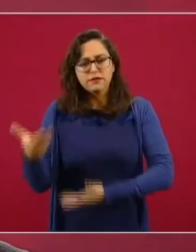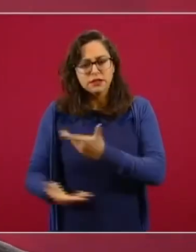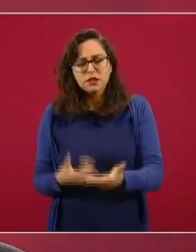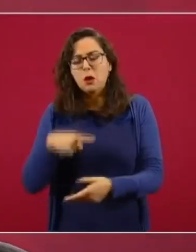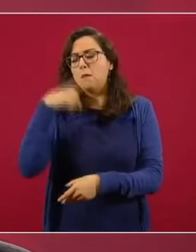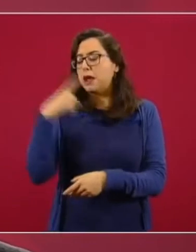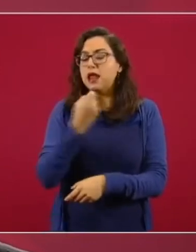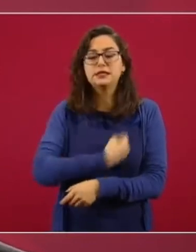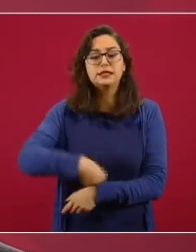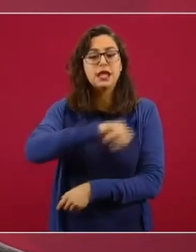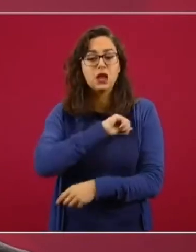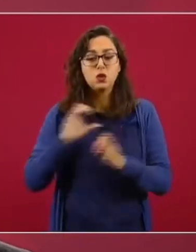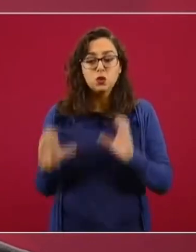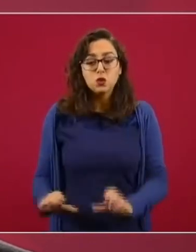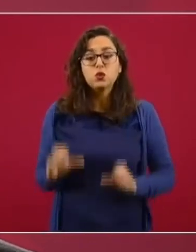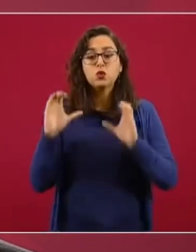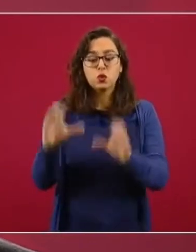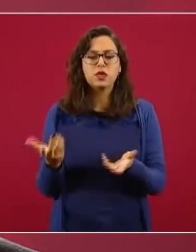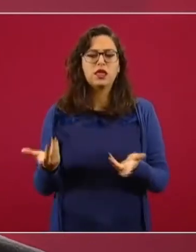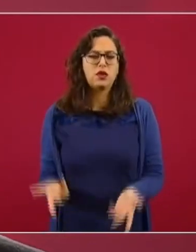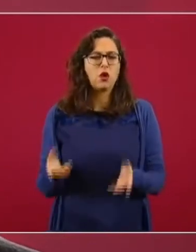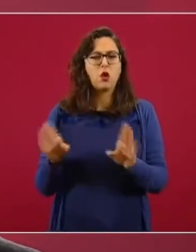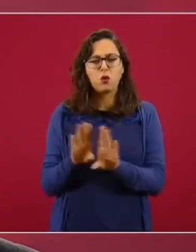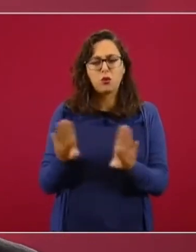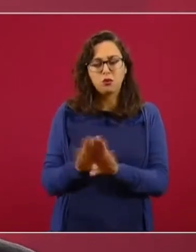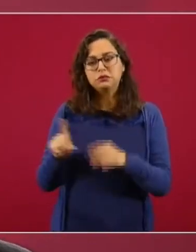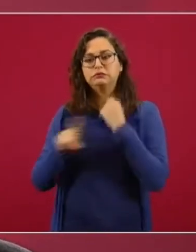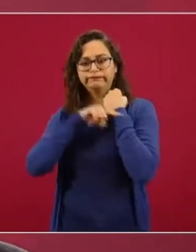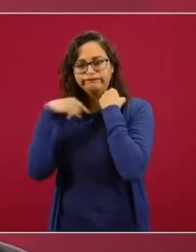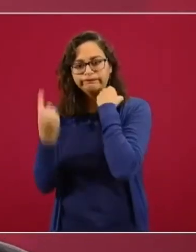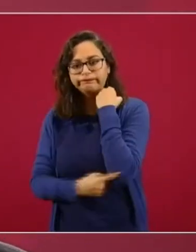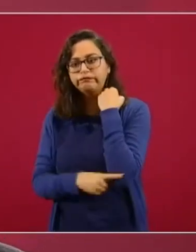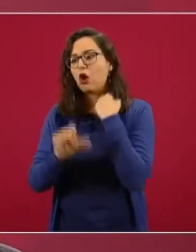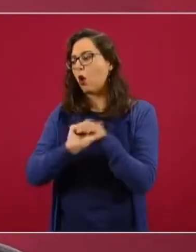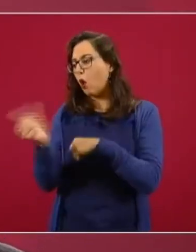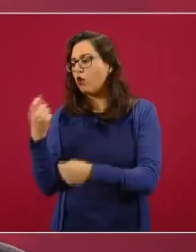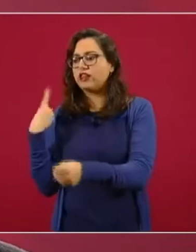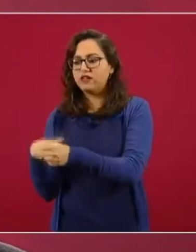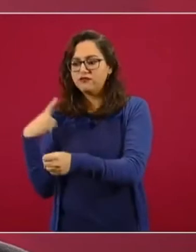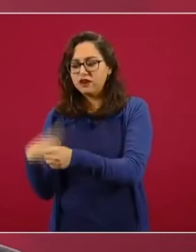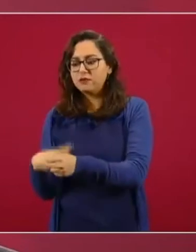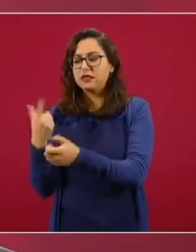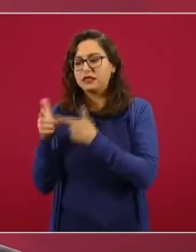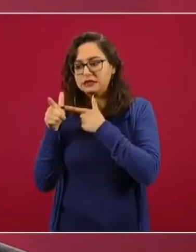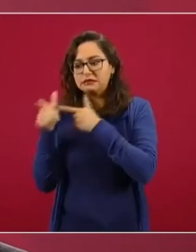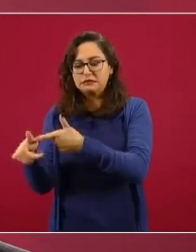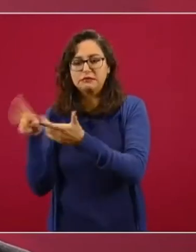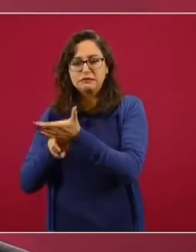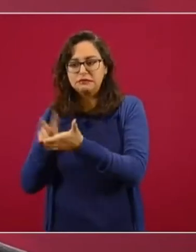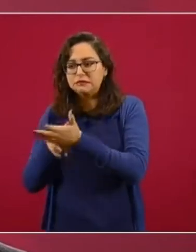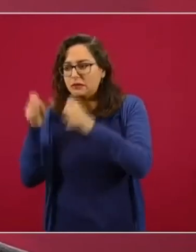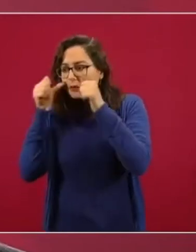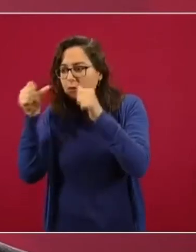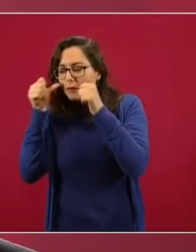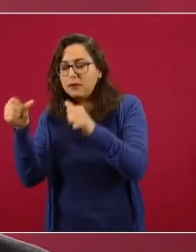de la salud, servicios de salud reproductiva, continuidad de tratamiento de las enfermedades crónicas, se mantengan. Es